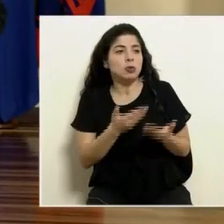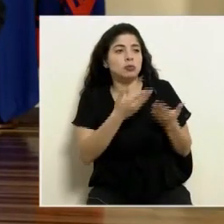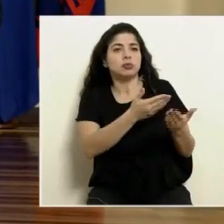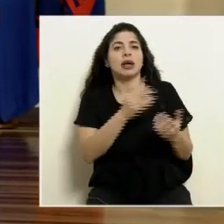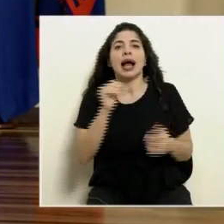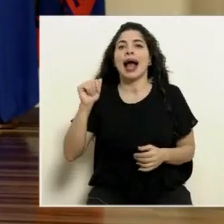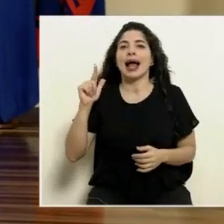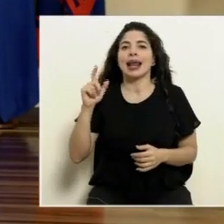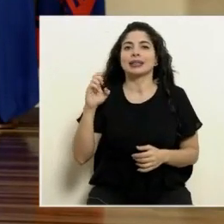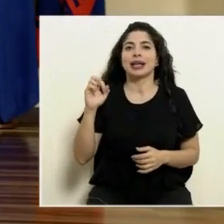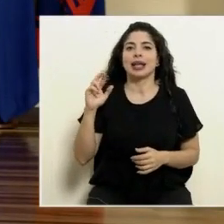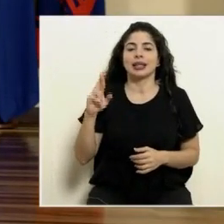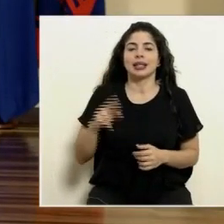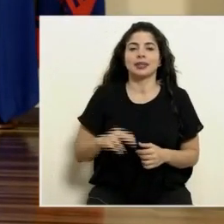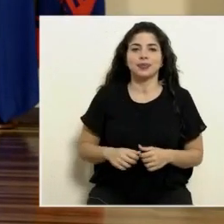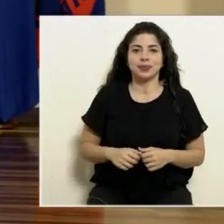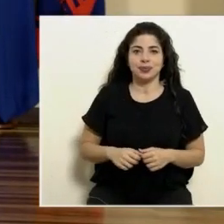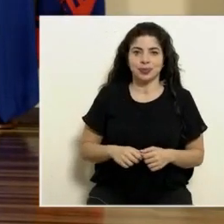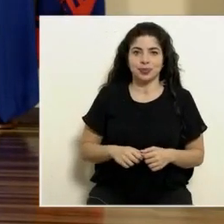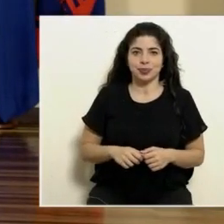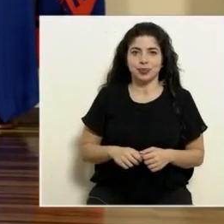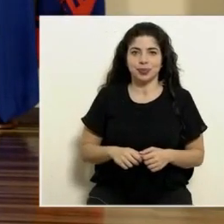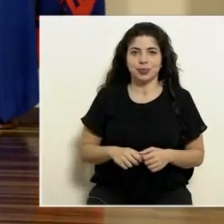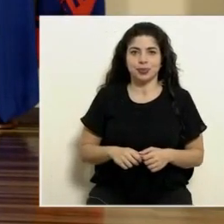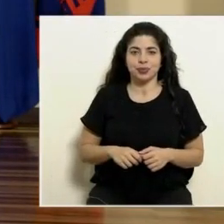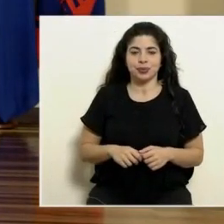don Alexander.